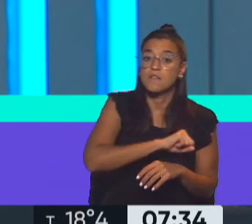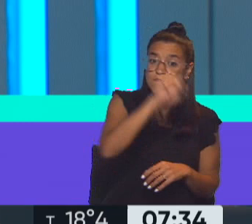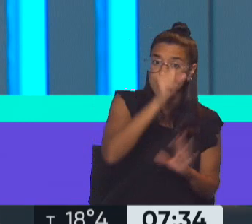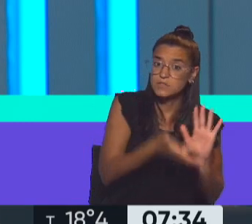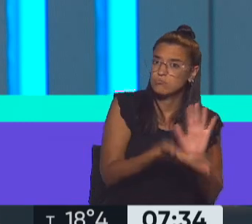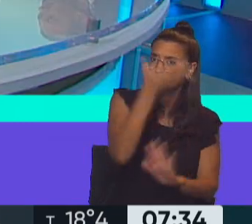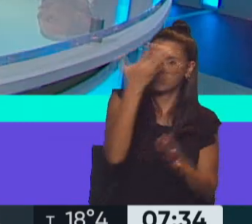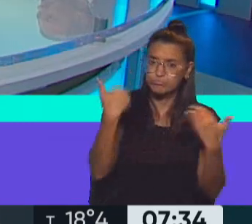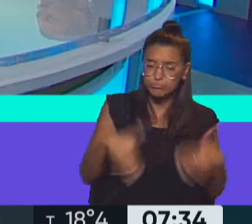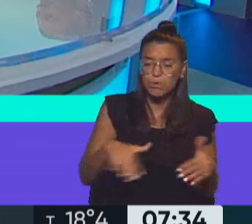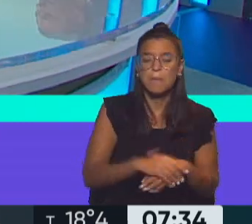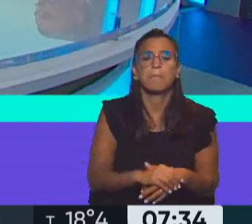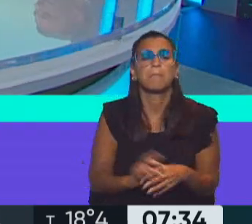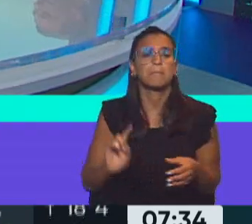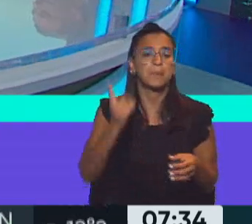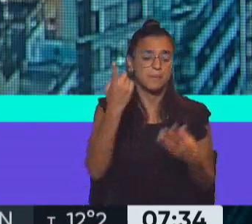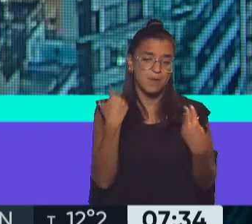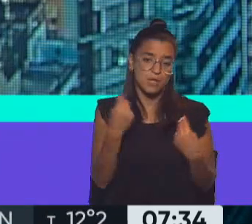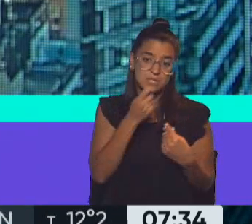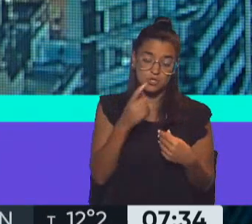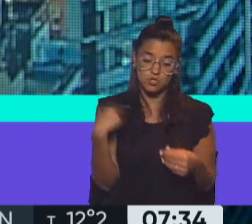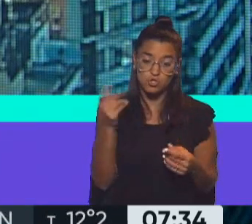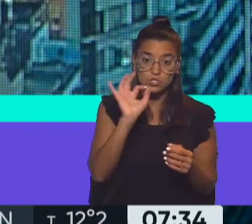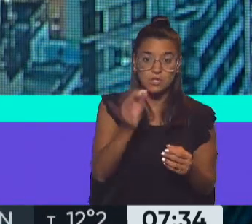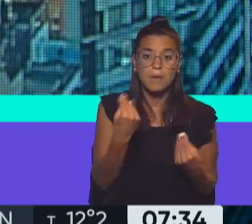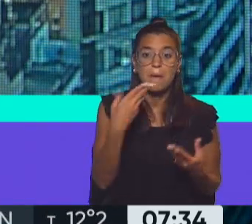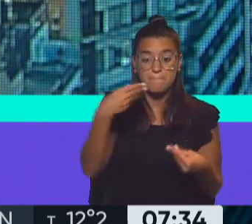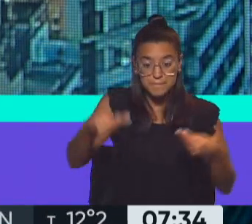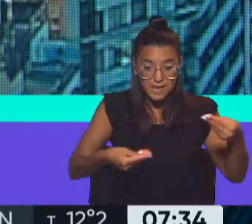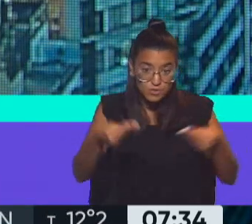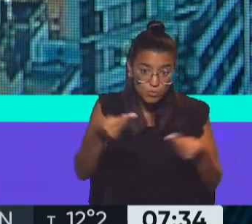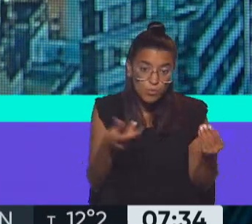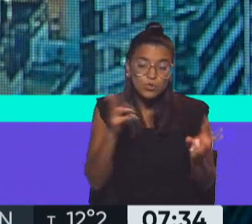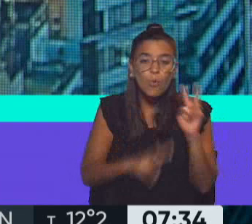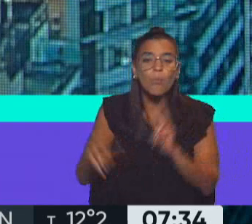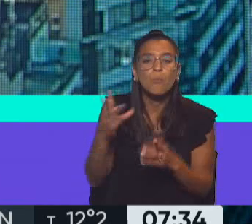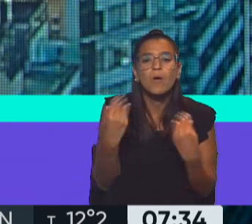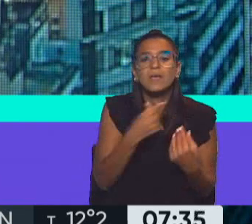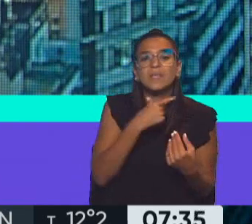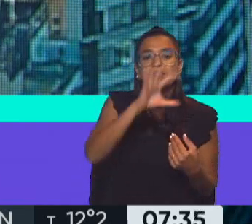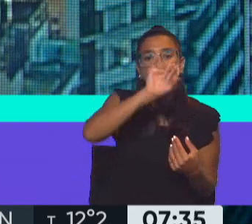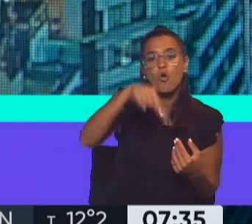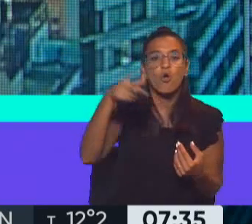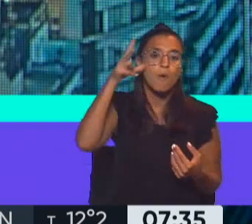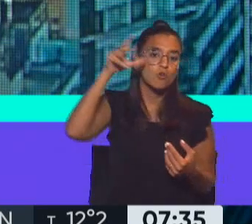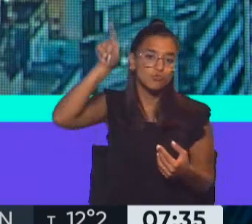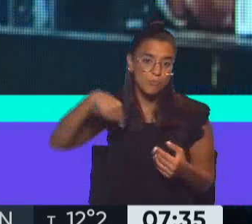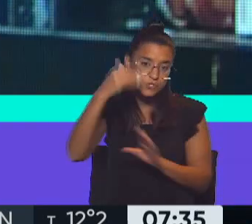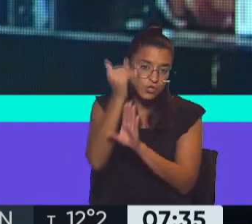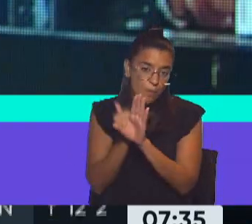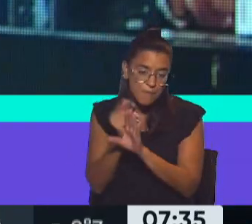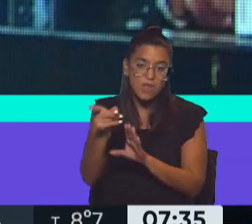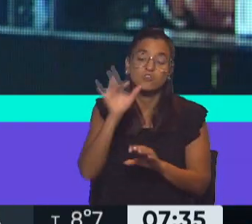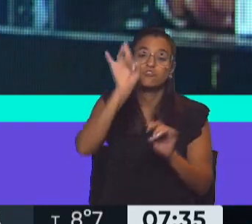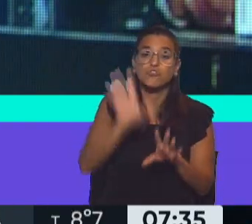mucho mayor? Mira, en principio, si nos basamos en lo que estaba presentado en el presupuesto, hay una búsqueda de reducir un 0,8% solo